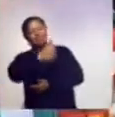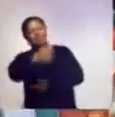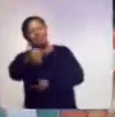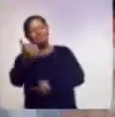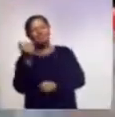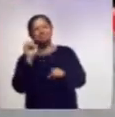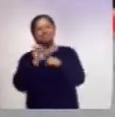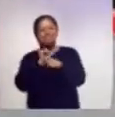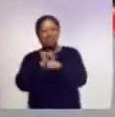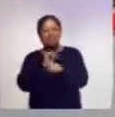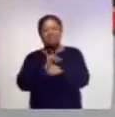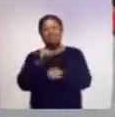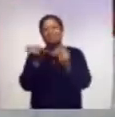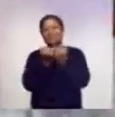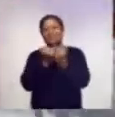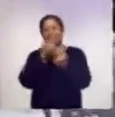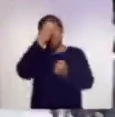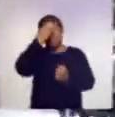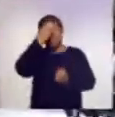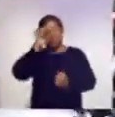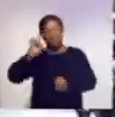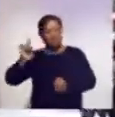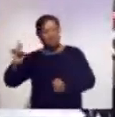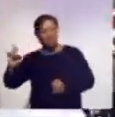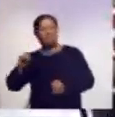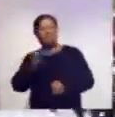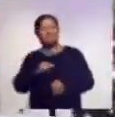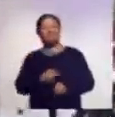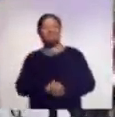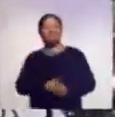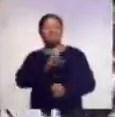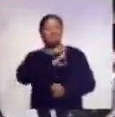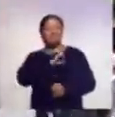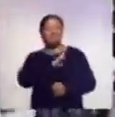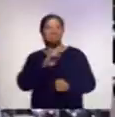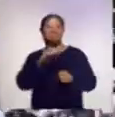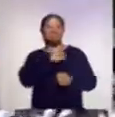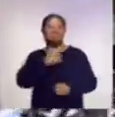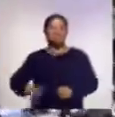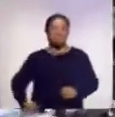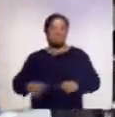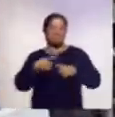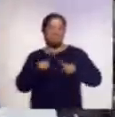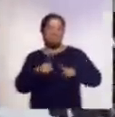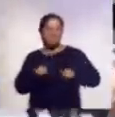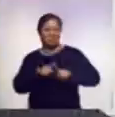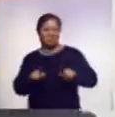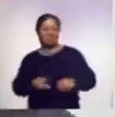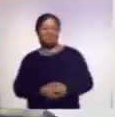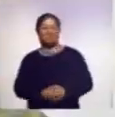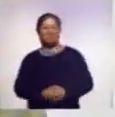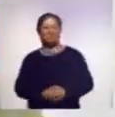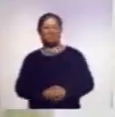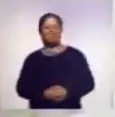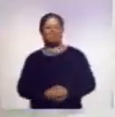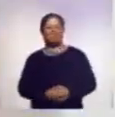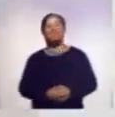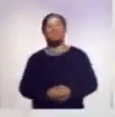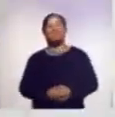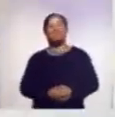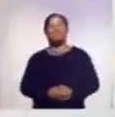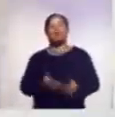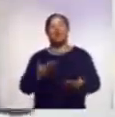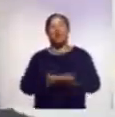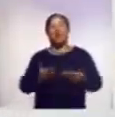a cargo del Zoológico de Tlaxcala, la iniciativa privada y diversos municipios, por mencionar algunos. Con información de Belén